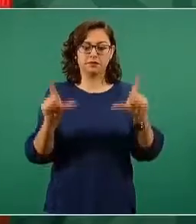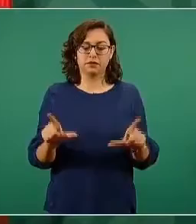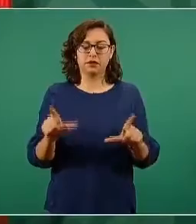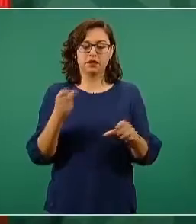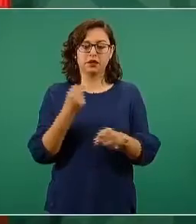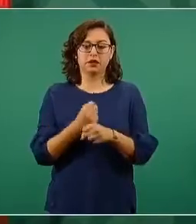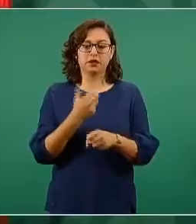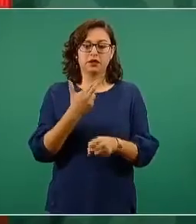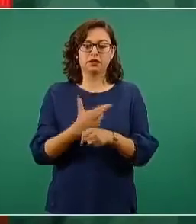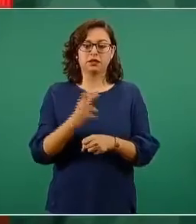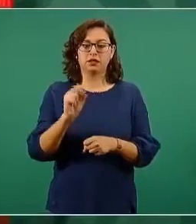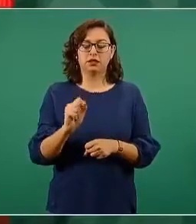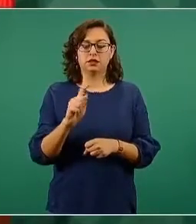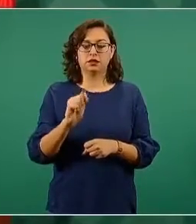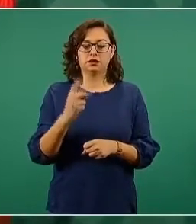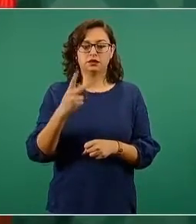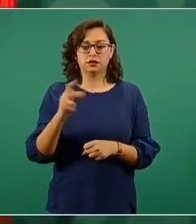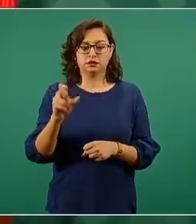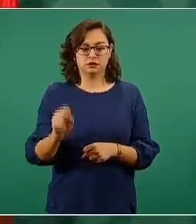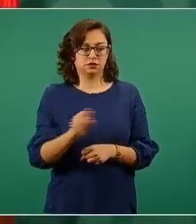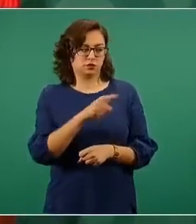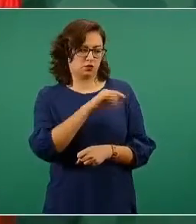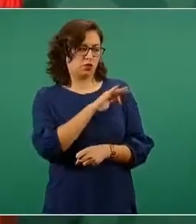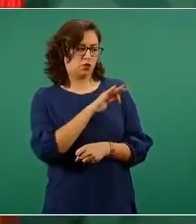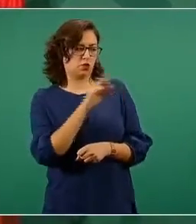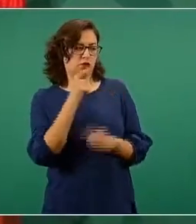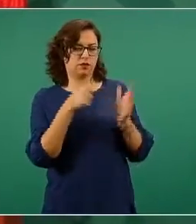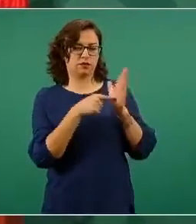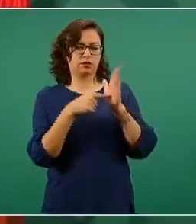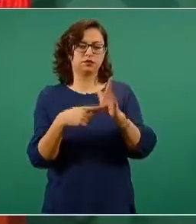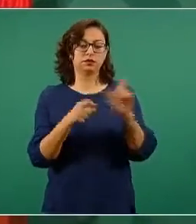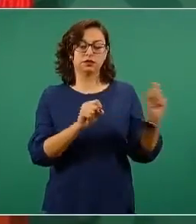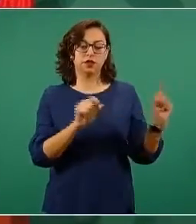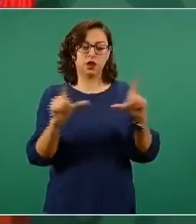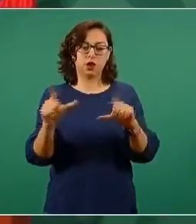del Trabajo, Luisa María Alcalde.